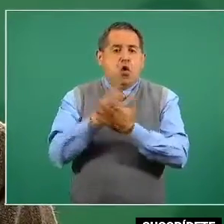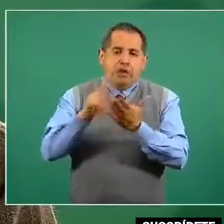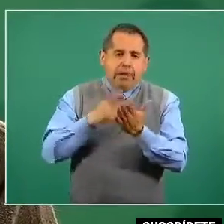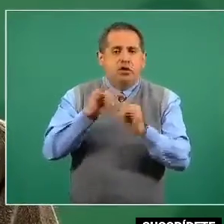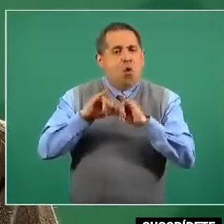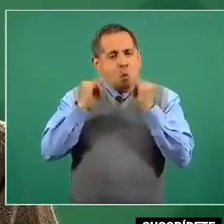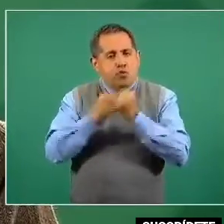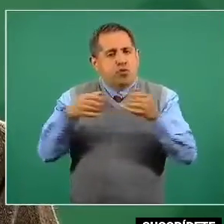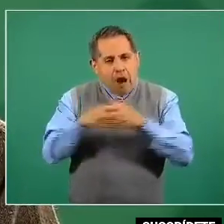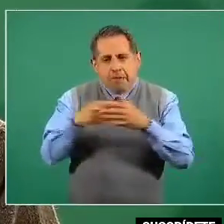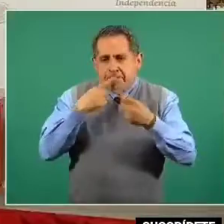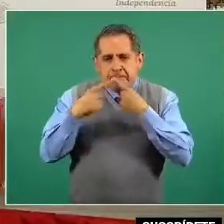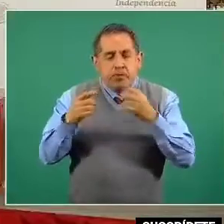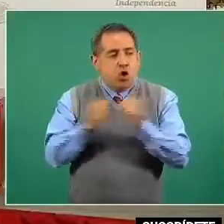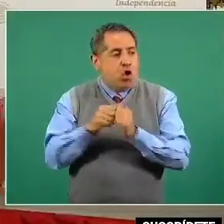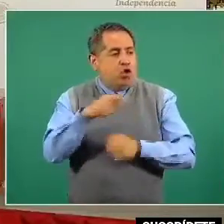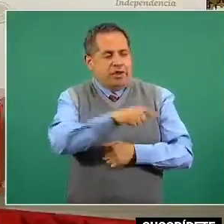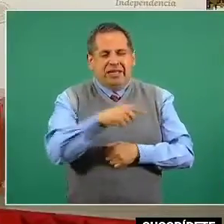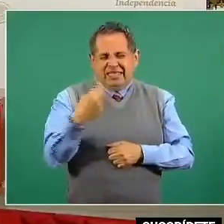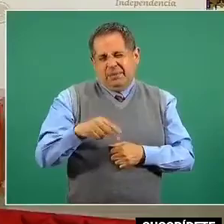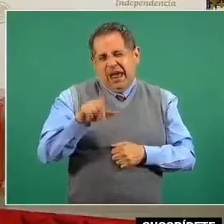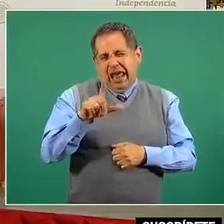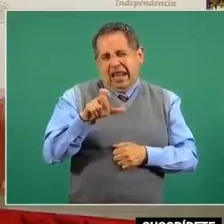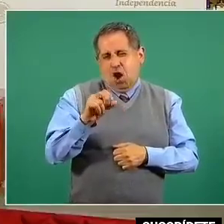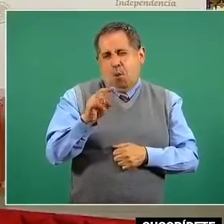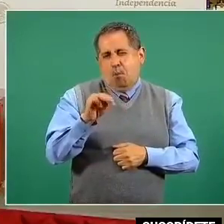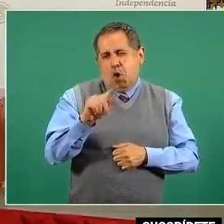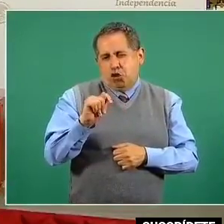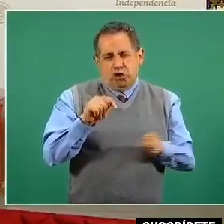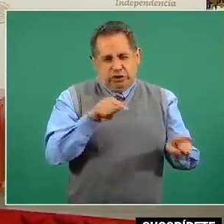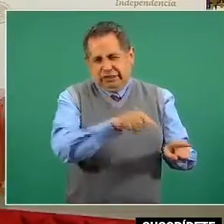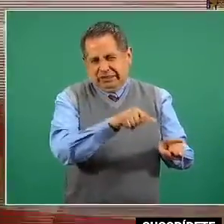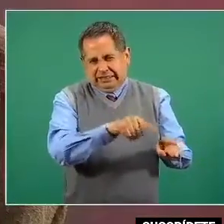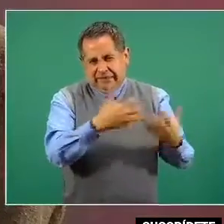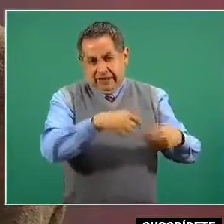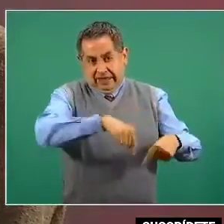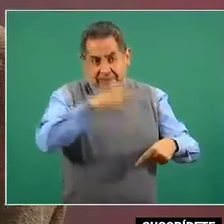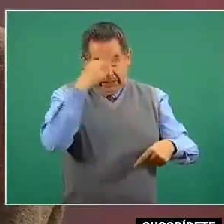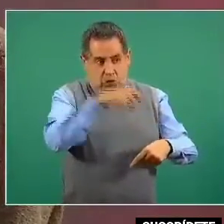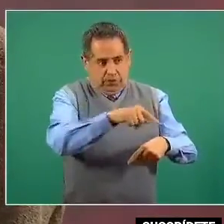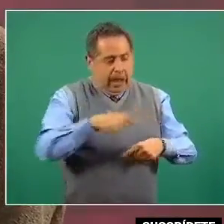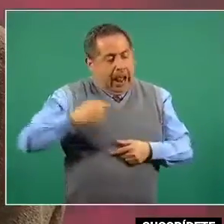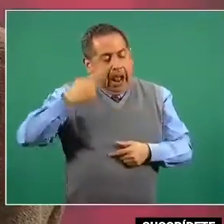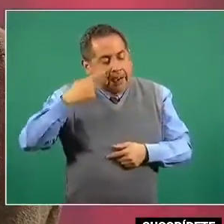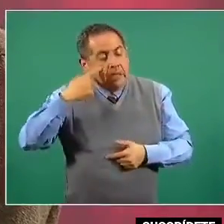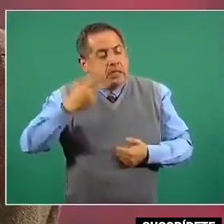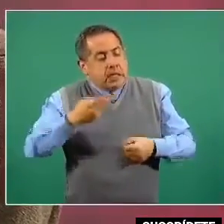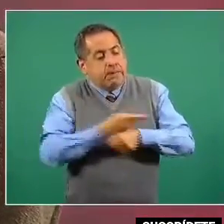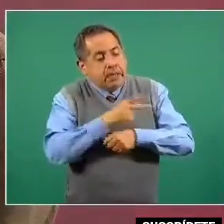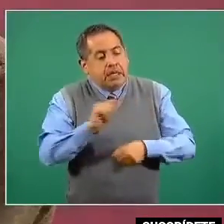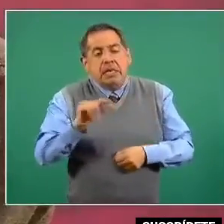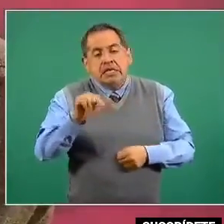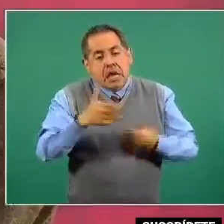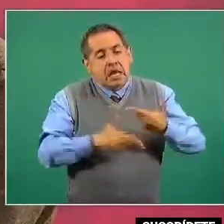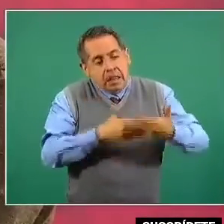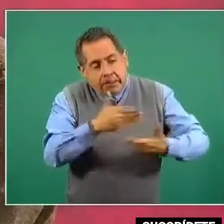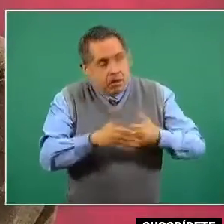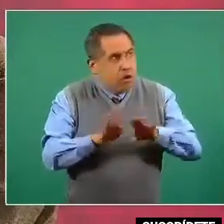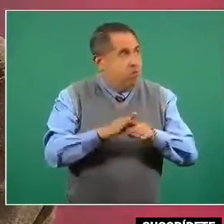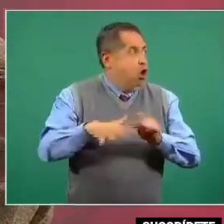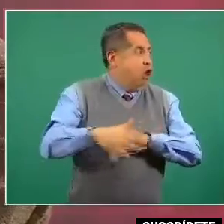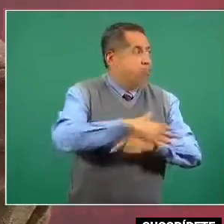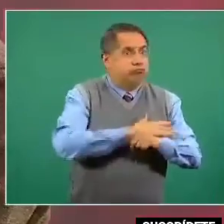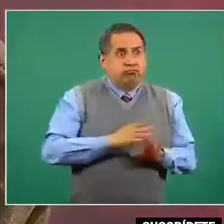con Leomont, con el personal del directivo Leomont, para ir verificando el avance de las